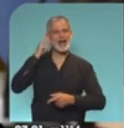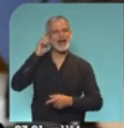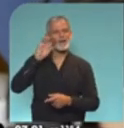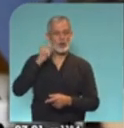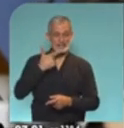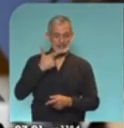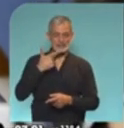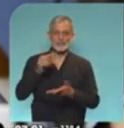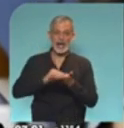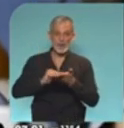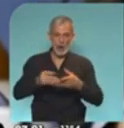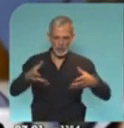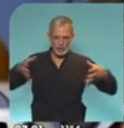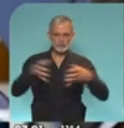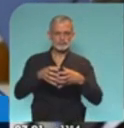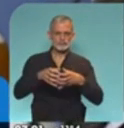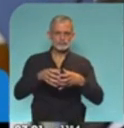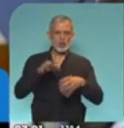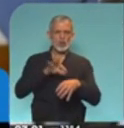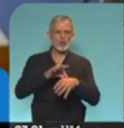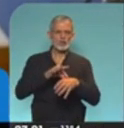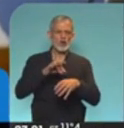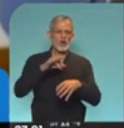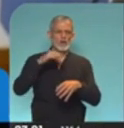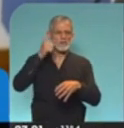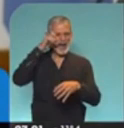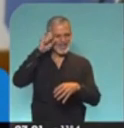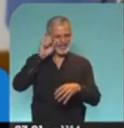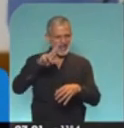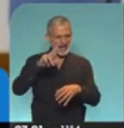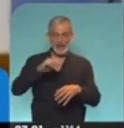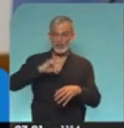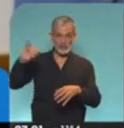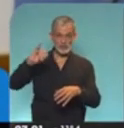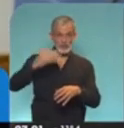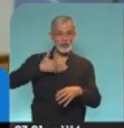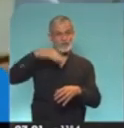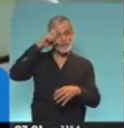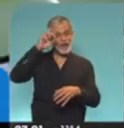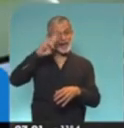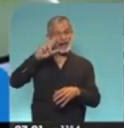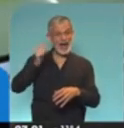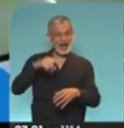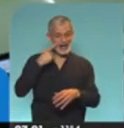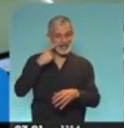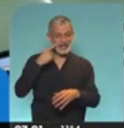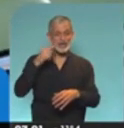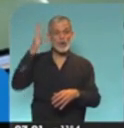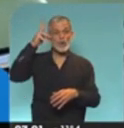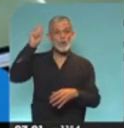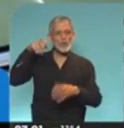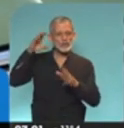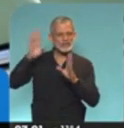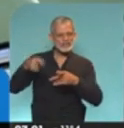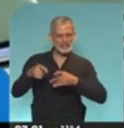Abogados nucleados en la agrupación Dr. Julio Mayer denunciaron a Patricia de Ferrari ante la justicia provincial por los presuntos delitos